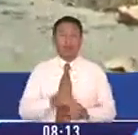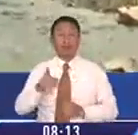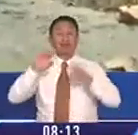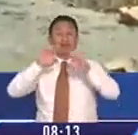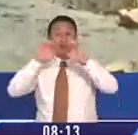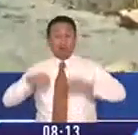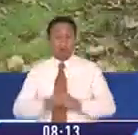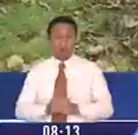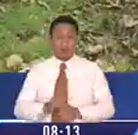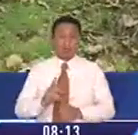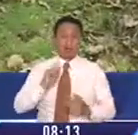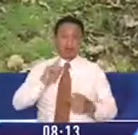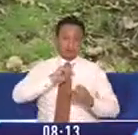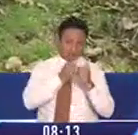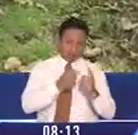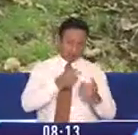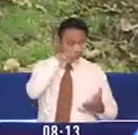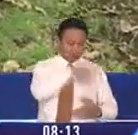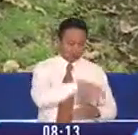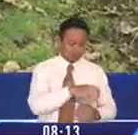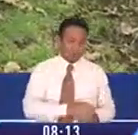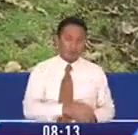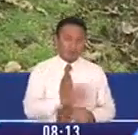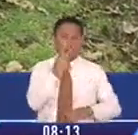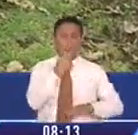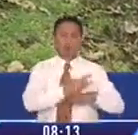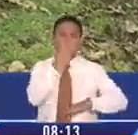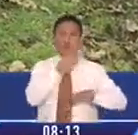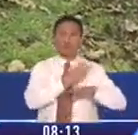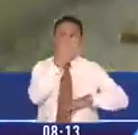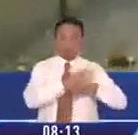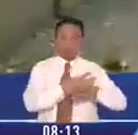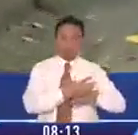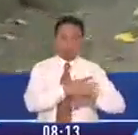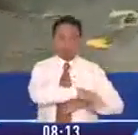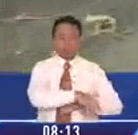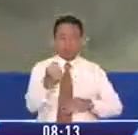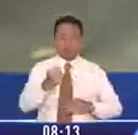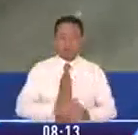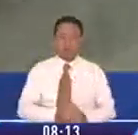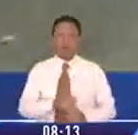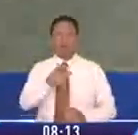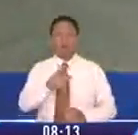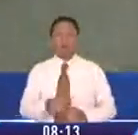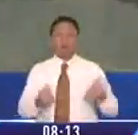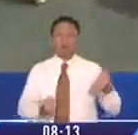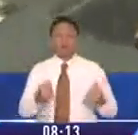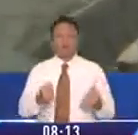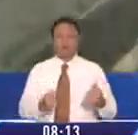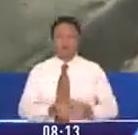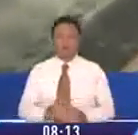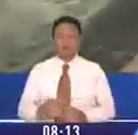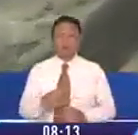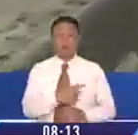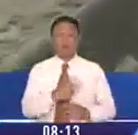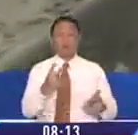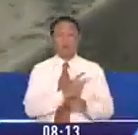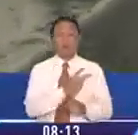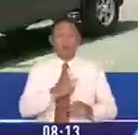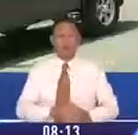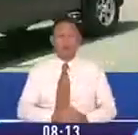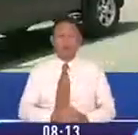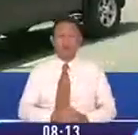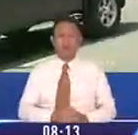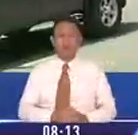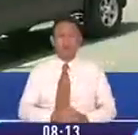potable coloca las rejillas y en unos cuantos días desaparecen. Para peatones y conductores, representa un peligro. Y